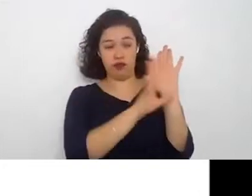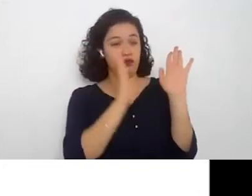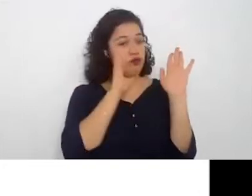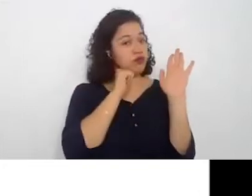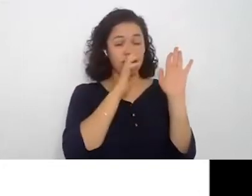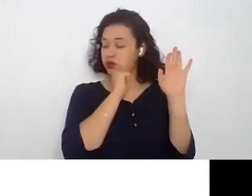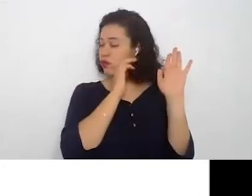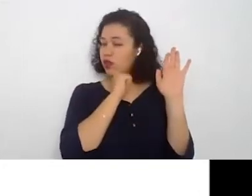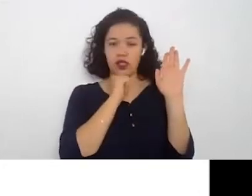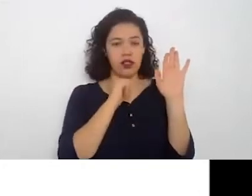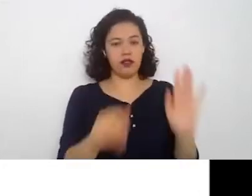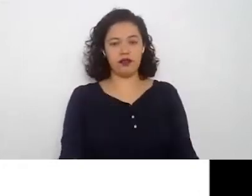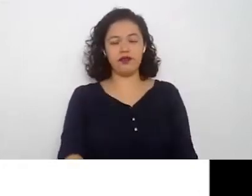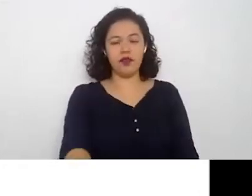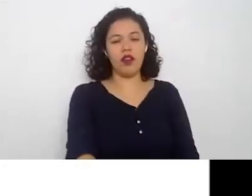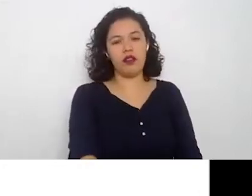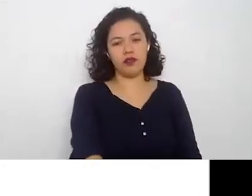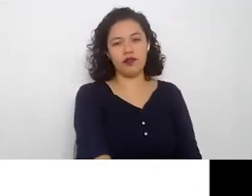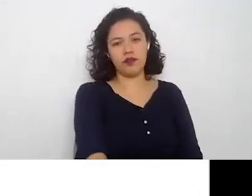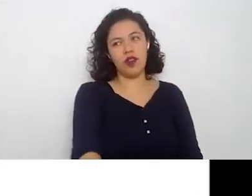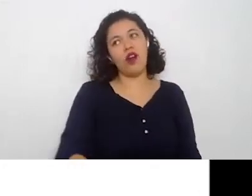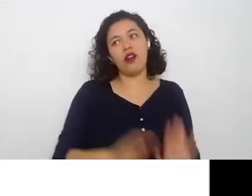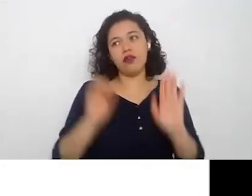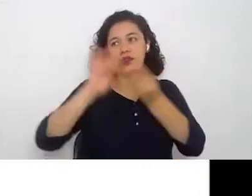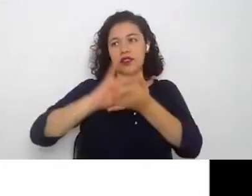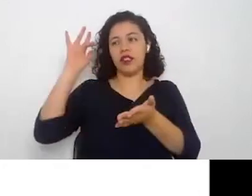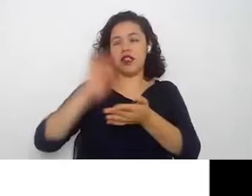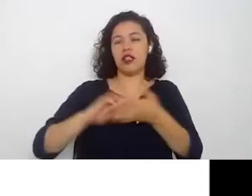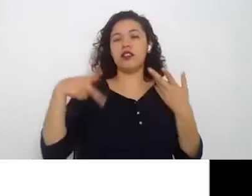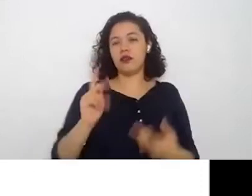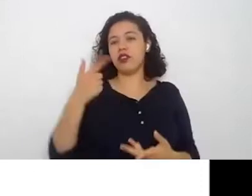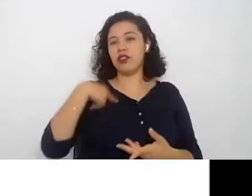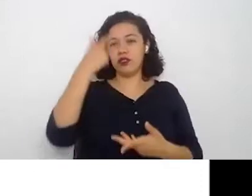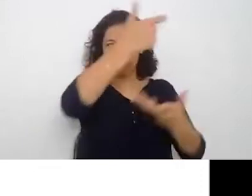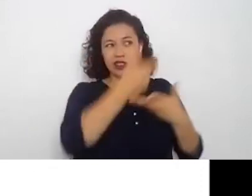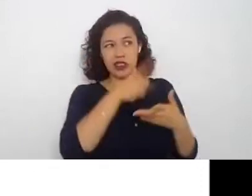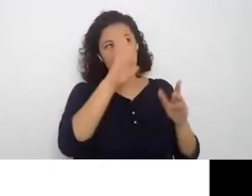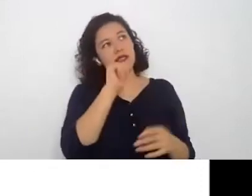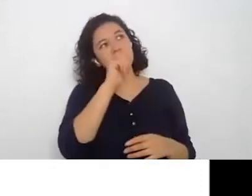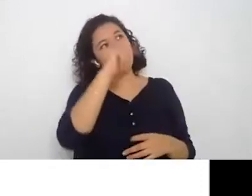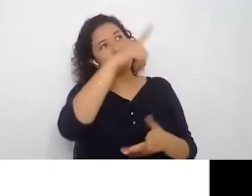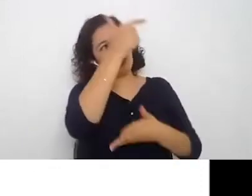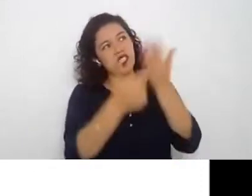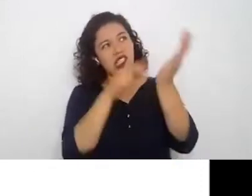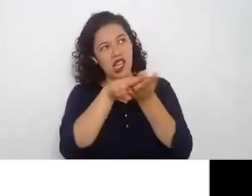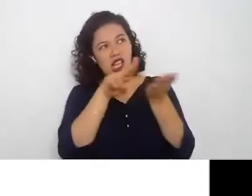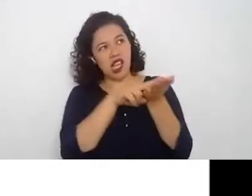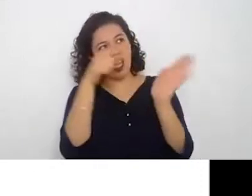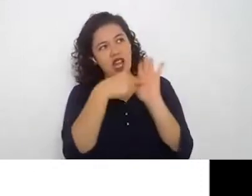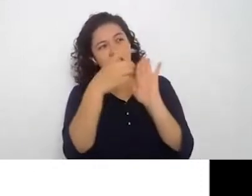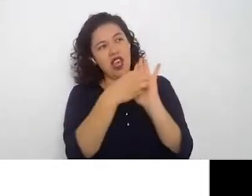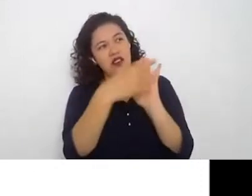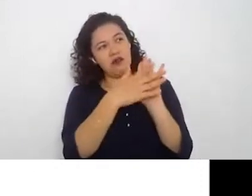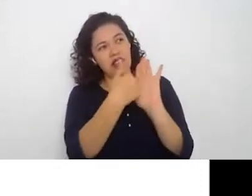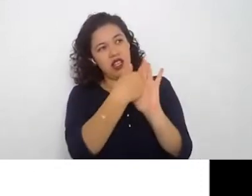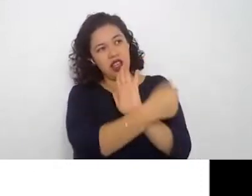una factura. Entonces, pues muchas gracias, pero pues no puedo recibir tu donativo. ¿Sí? Ok, ahorita vamos a hablar un